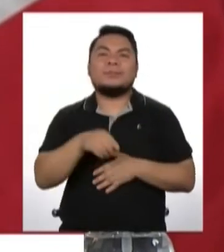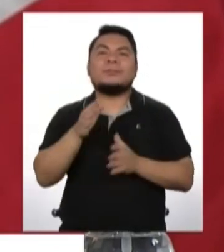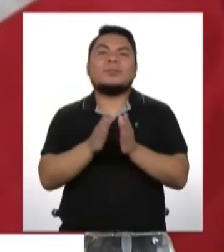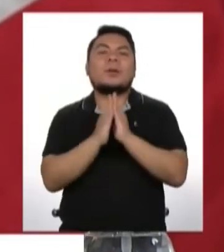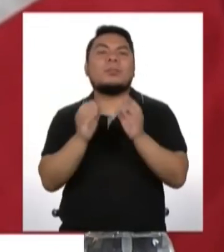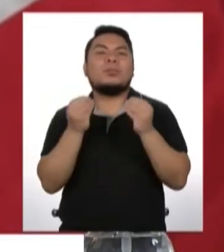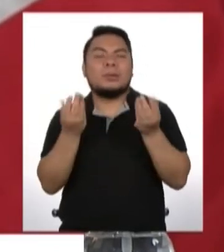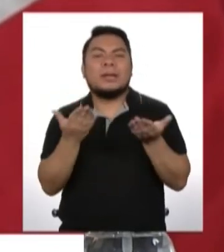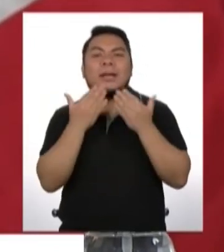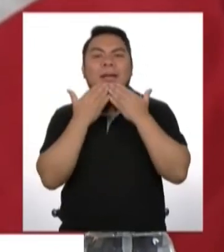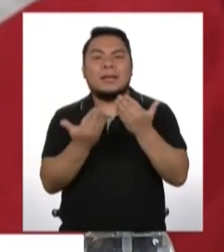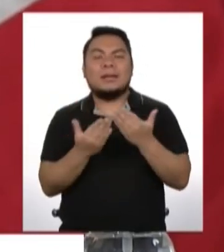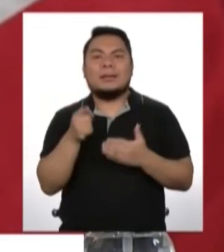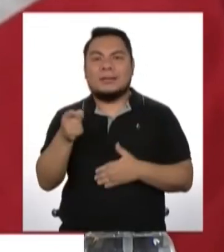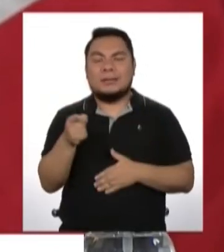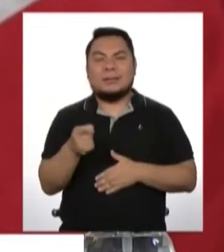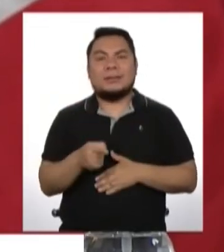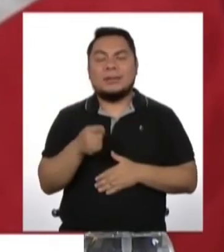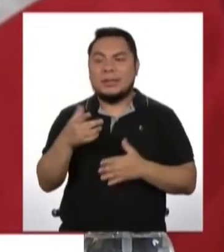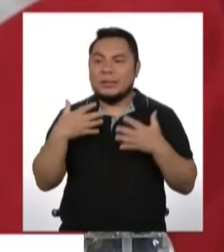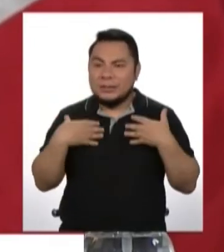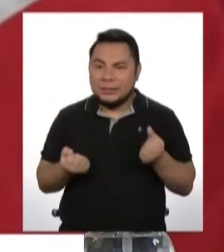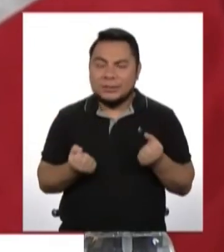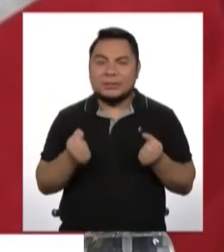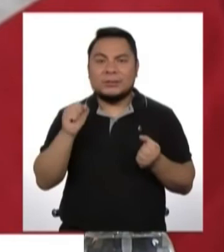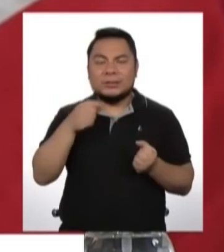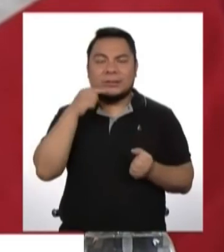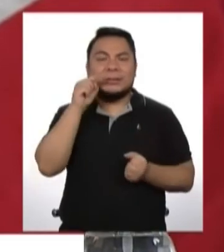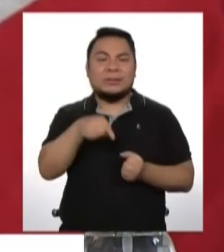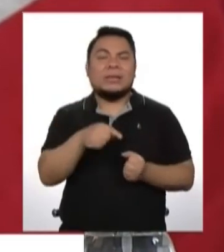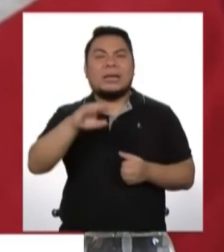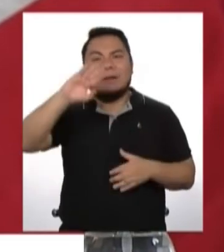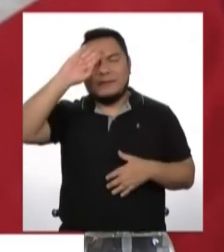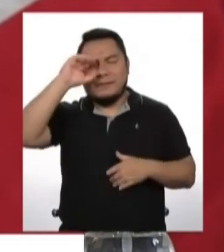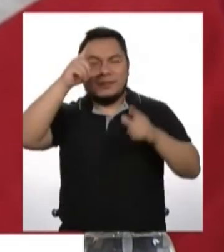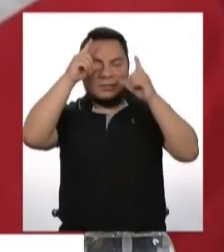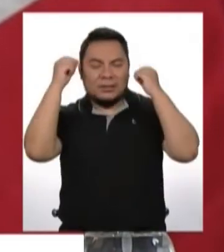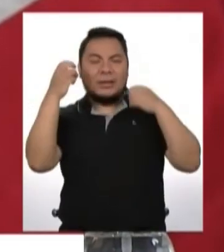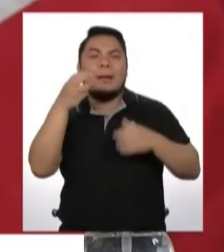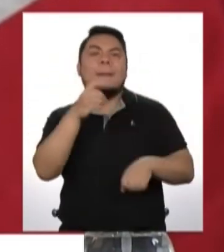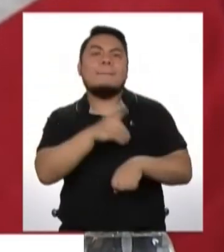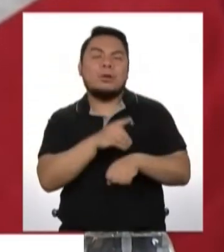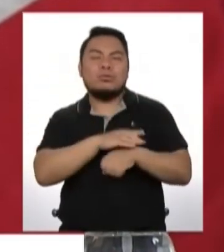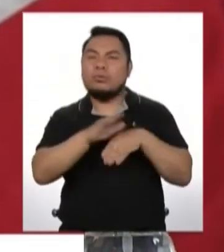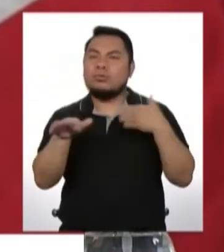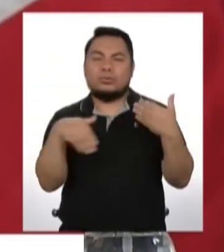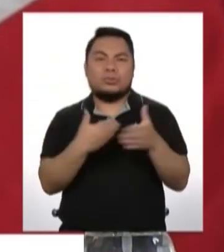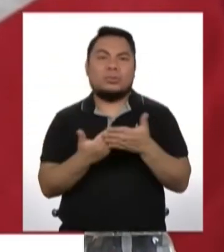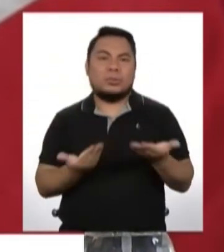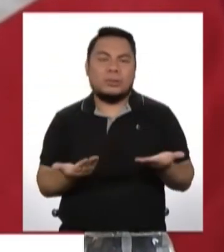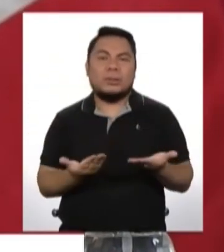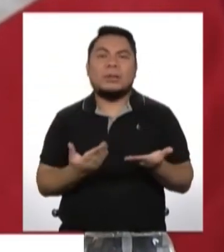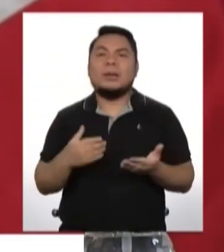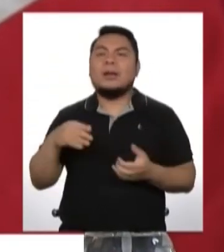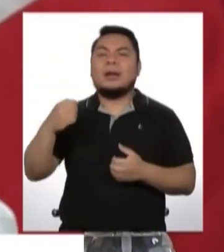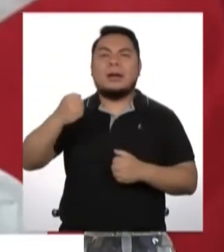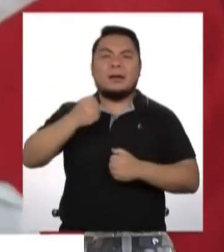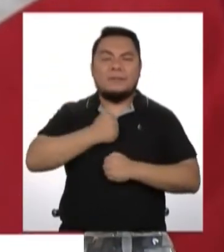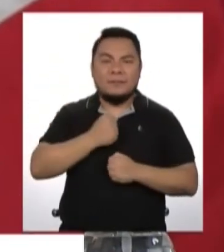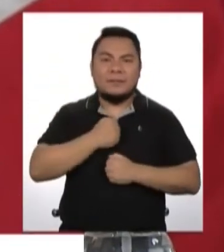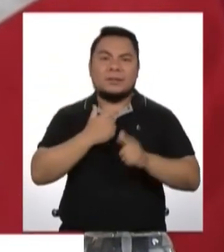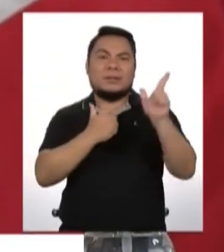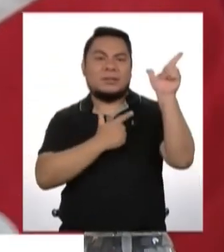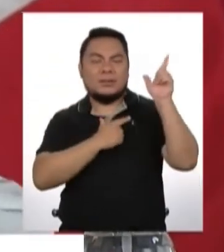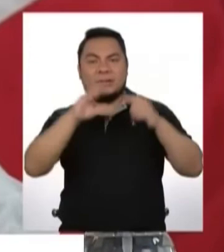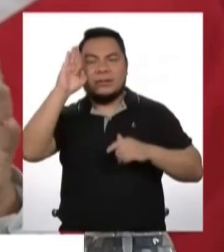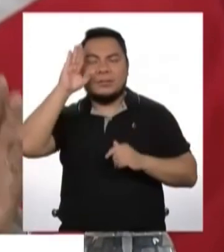eso es que agradecemos a la primera línea de salud que está ahí, enfermeras, médicos, personal técnico, todos, a las Fuerzas Armadas que están